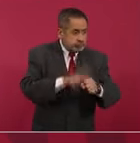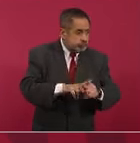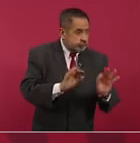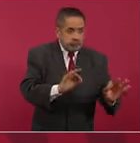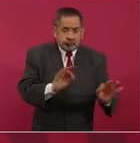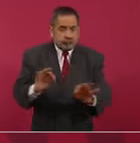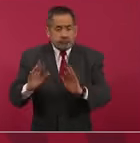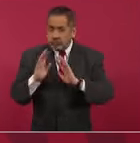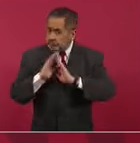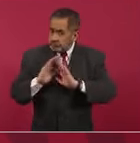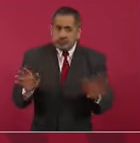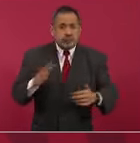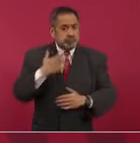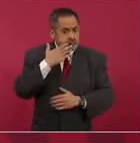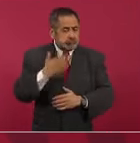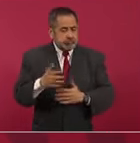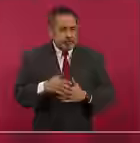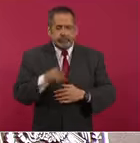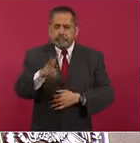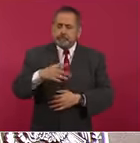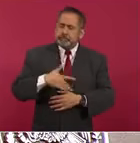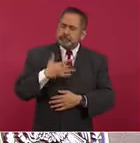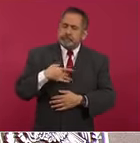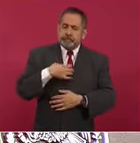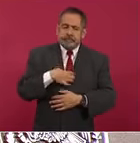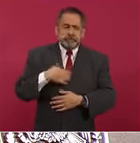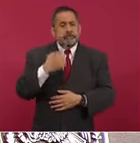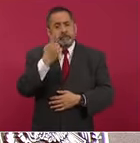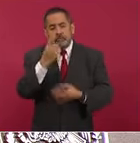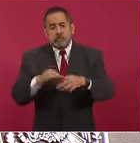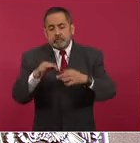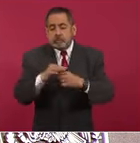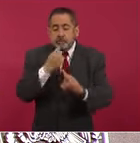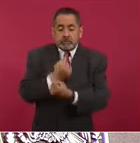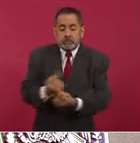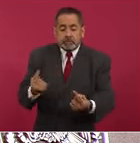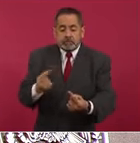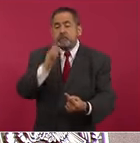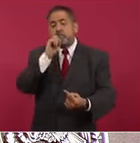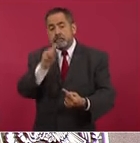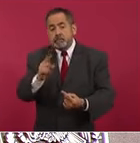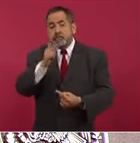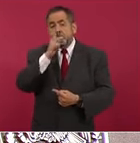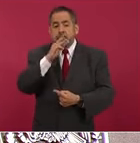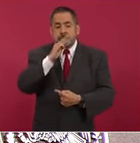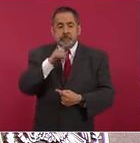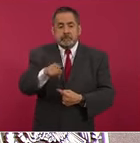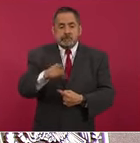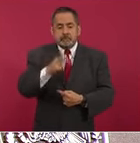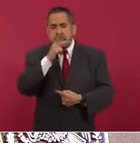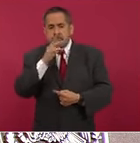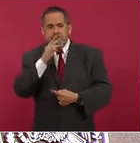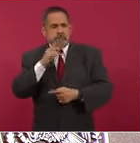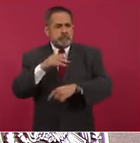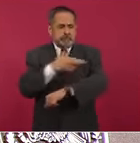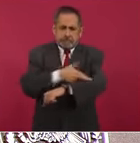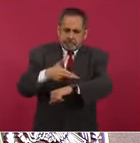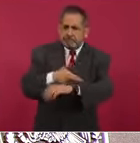mí me da mucho gusto porque además de los niños, están los padres de familia, siguen haciendo sus protocolos,